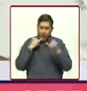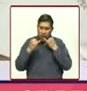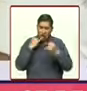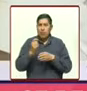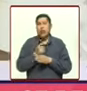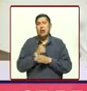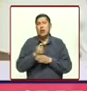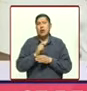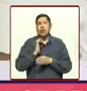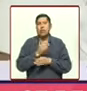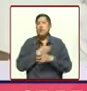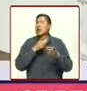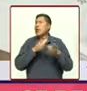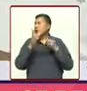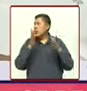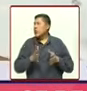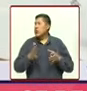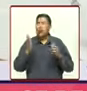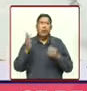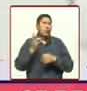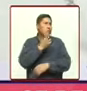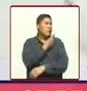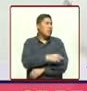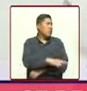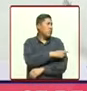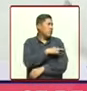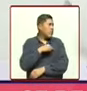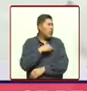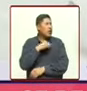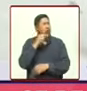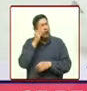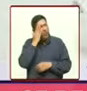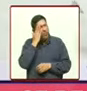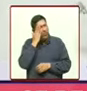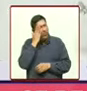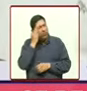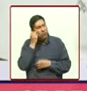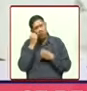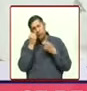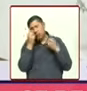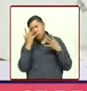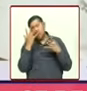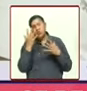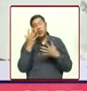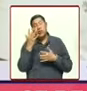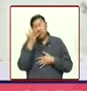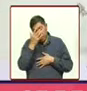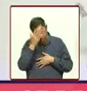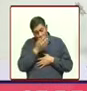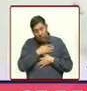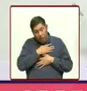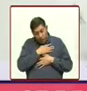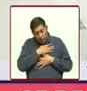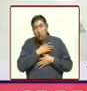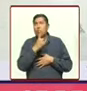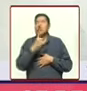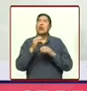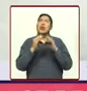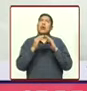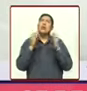informe técnico a nuestra directora del hospital, porque ahí también tenemos bastante casos. Ahorita estamos con una unidad